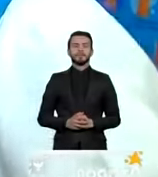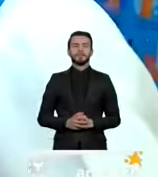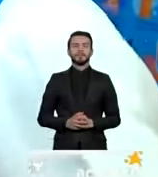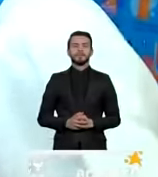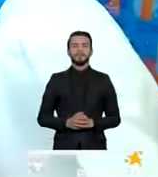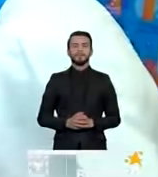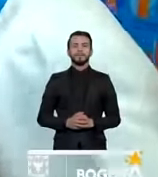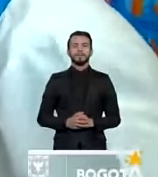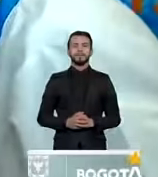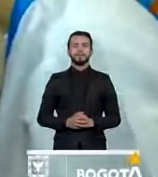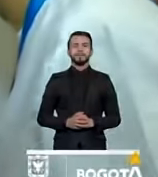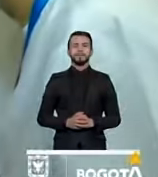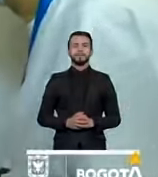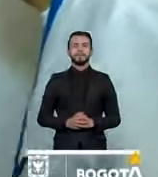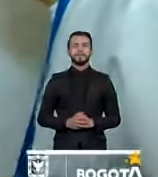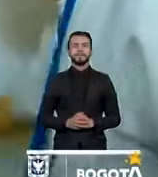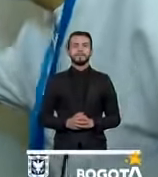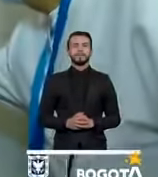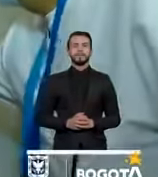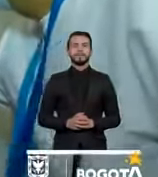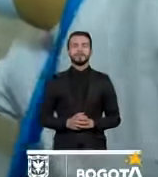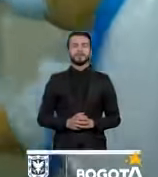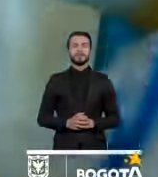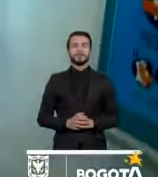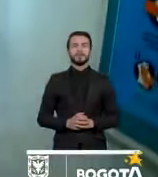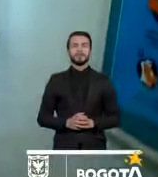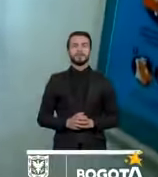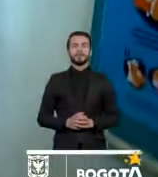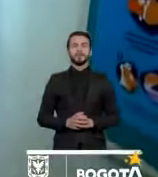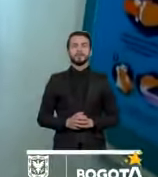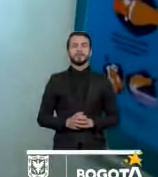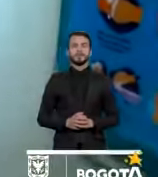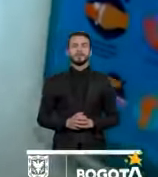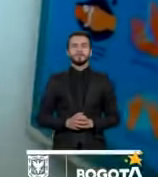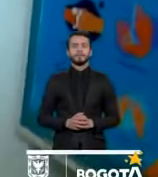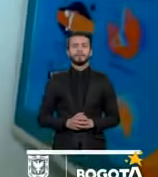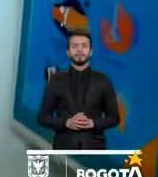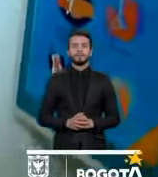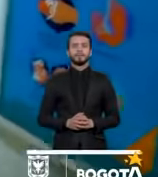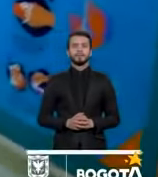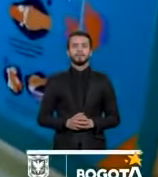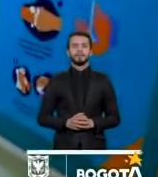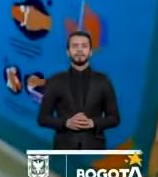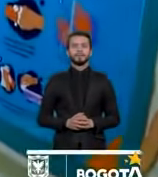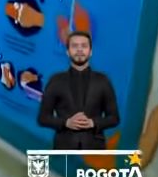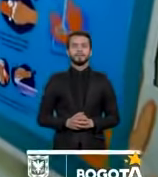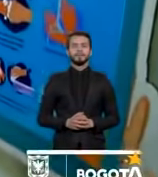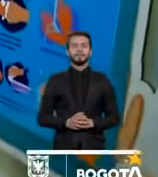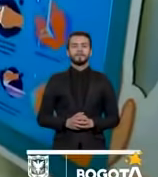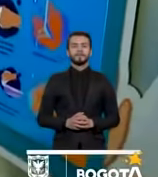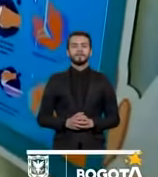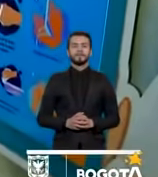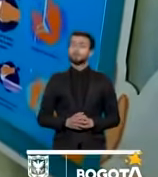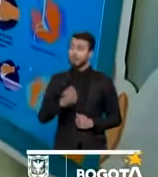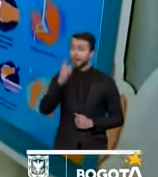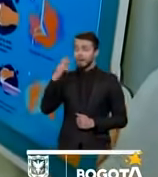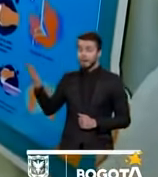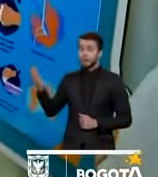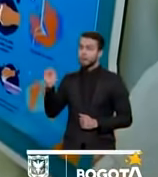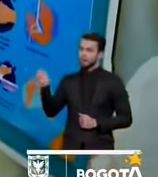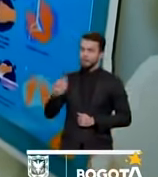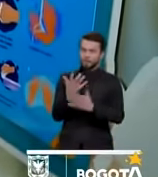En el cartel están todas las instrucciones para un correcto lavado